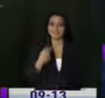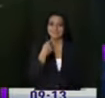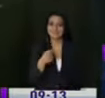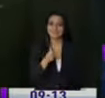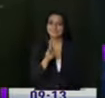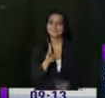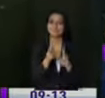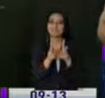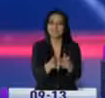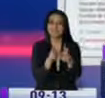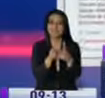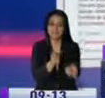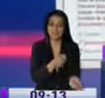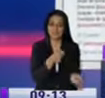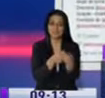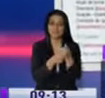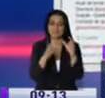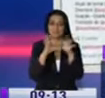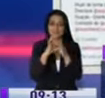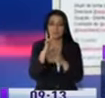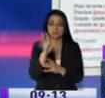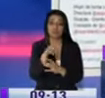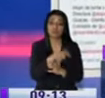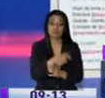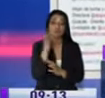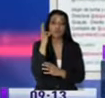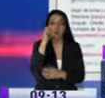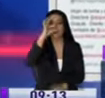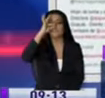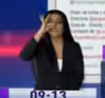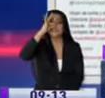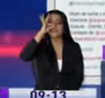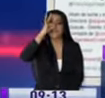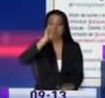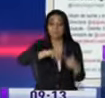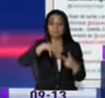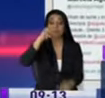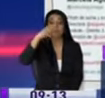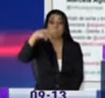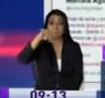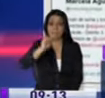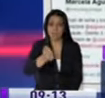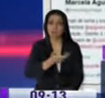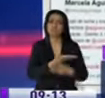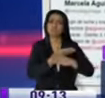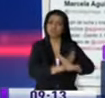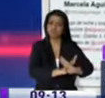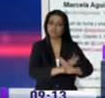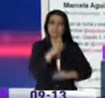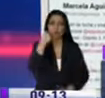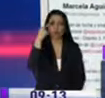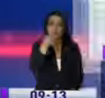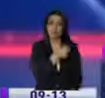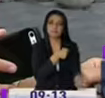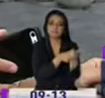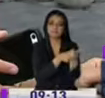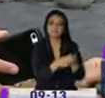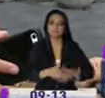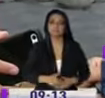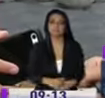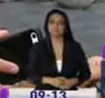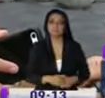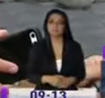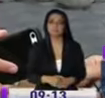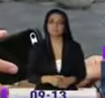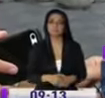misma bancada de País. Marcela Guiñaga en su cuenta de Twitter y Pamela Aguirre defendían lo dicho por Rafael Correa. Mientras